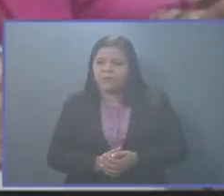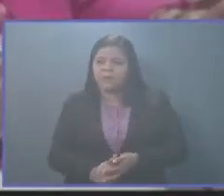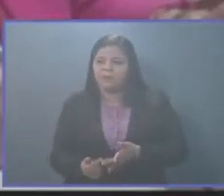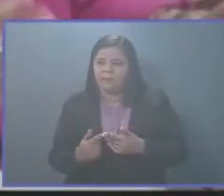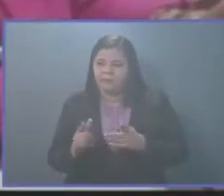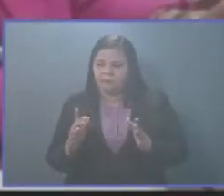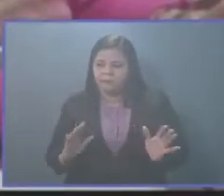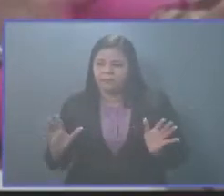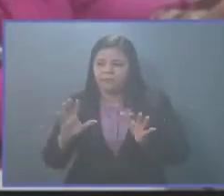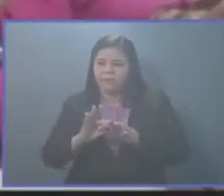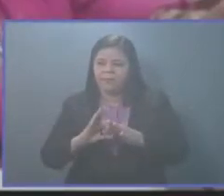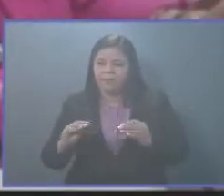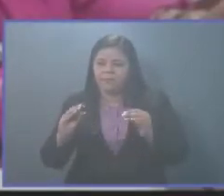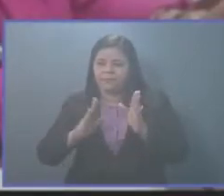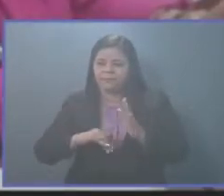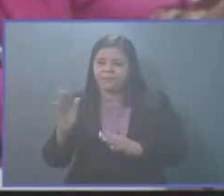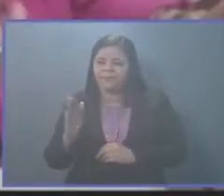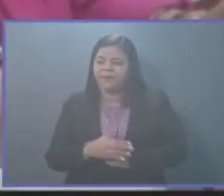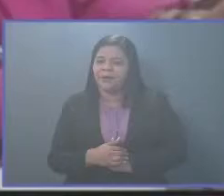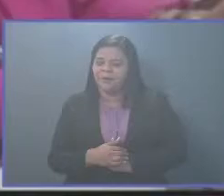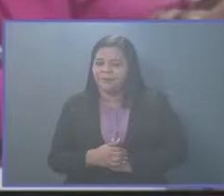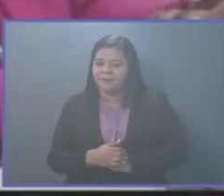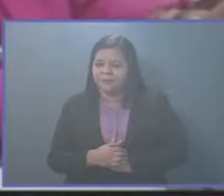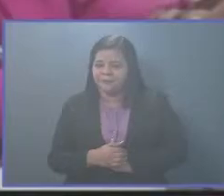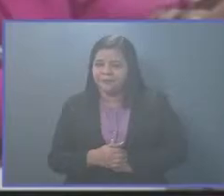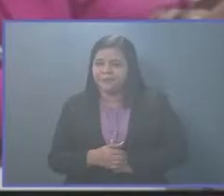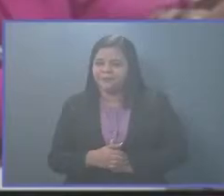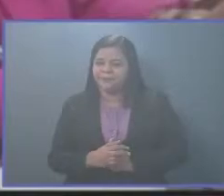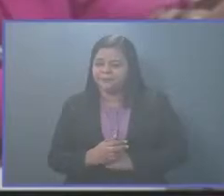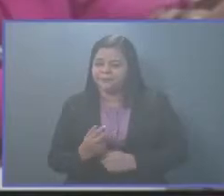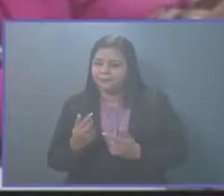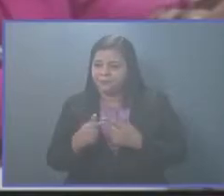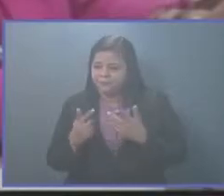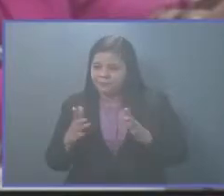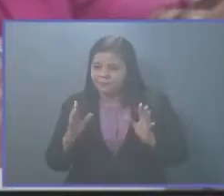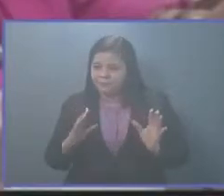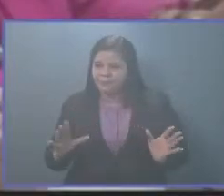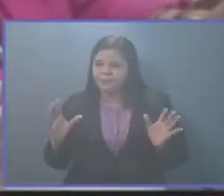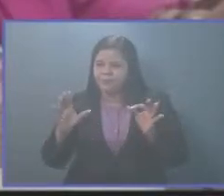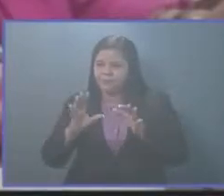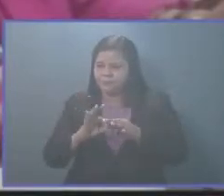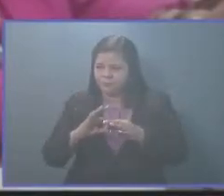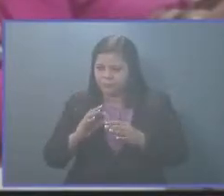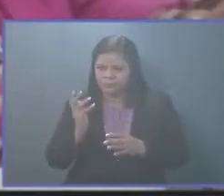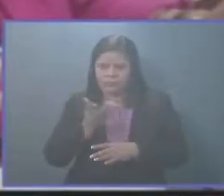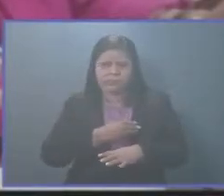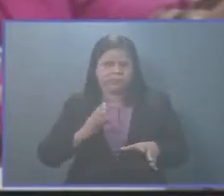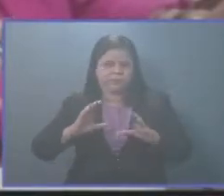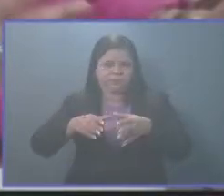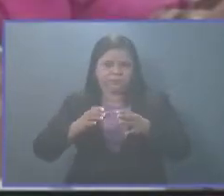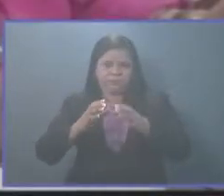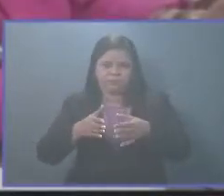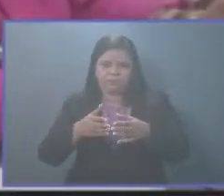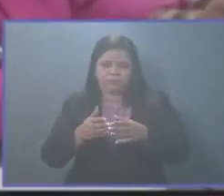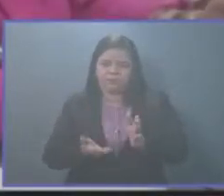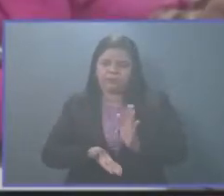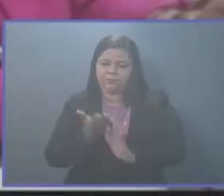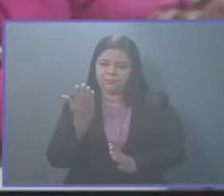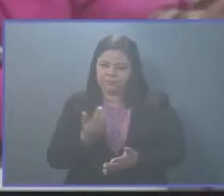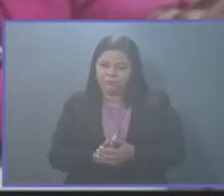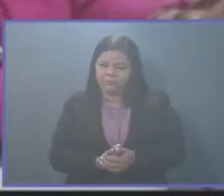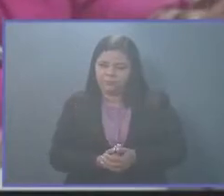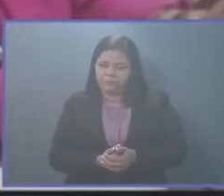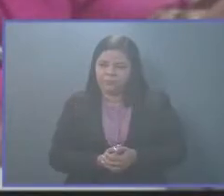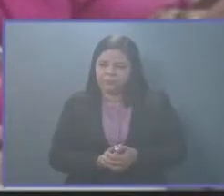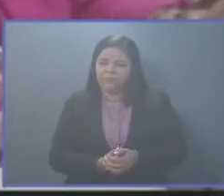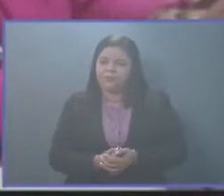decida hacia dónde van a ir los fondos, se vea el tema del presupuesto extraordinario, pero que a la vez esté el comité vigilando el tema de transparencia.